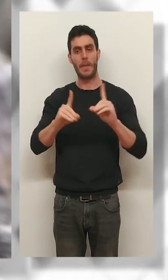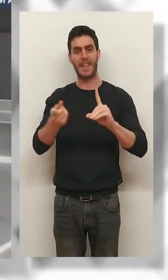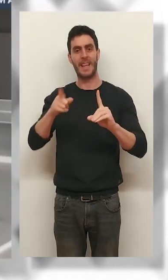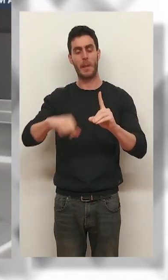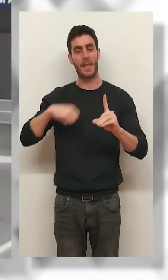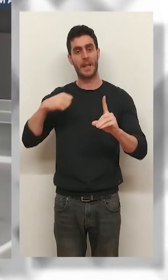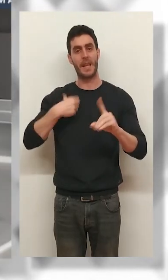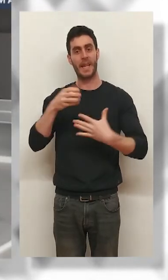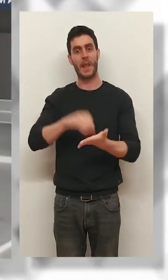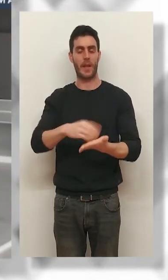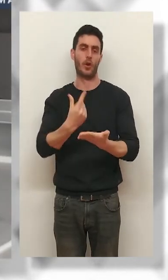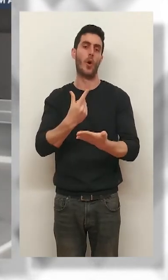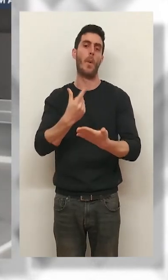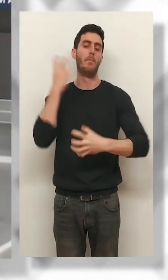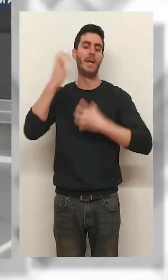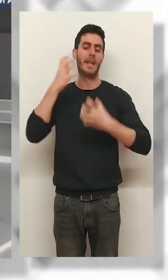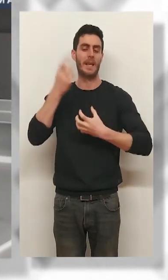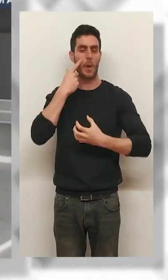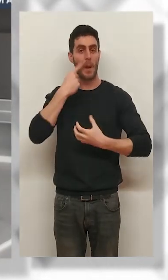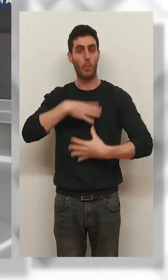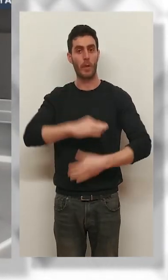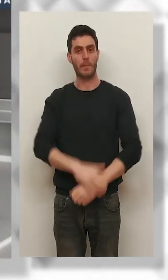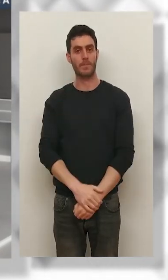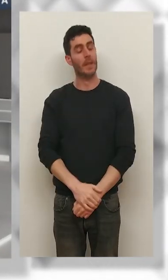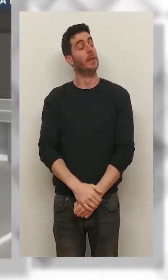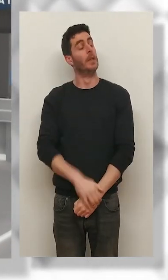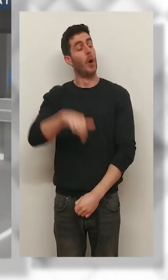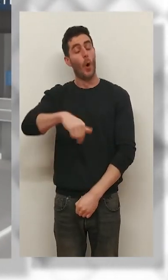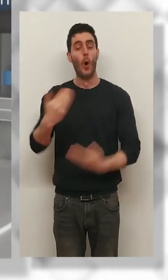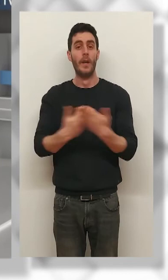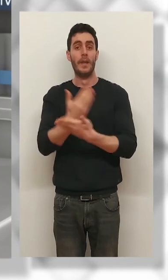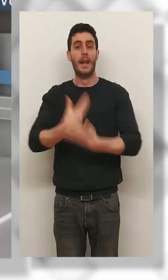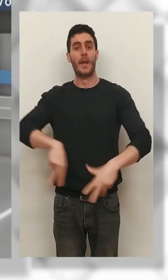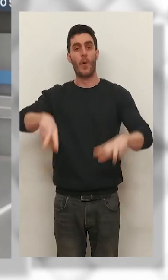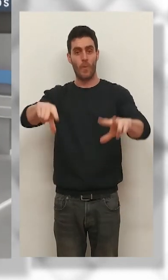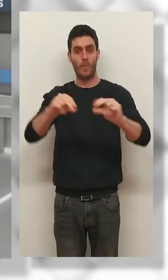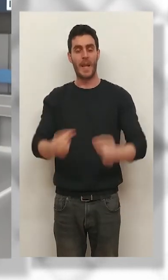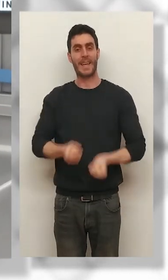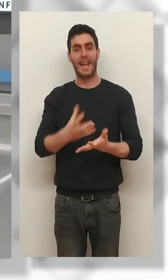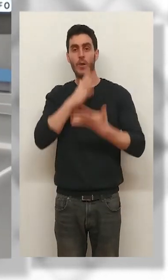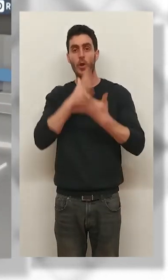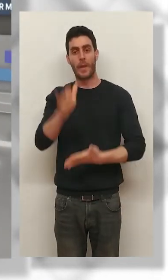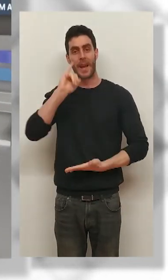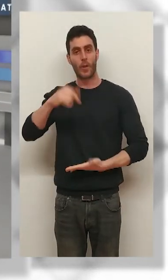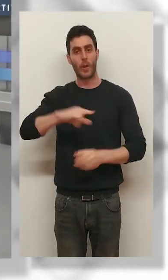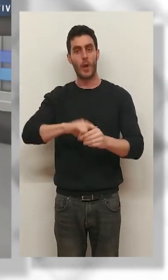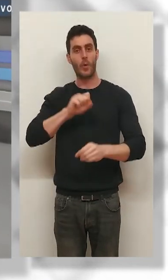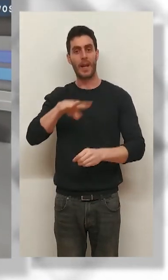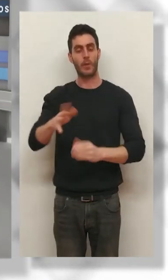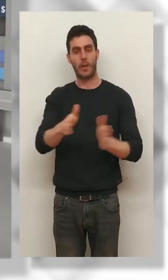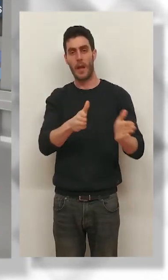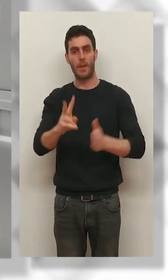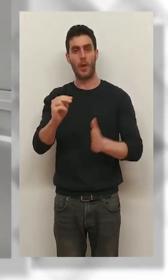veterinarios. Pues así ponemos hoy el punto final al relato de la actualidad riojana de este lunes 14 de marzo de 2022.